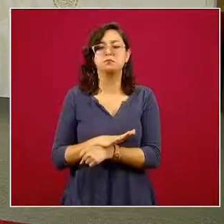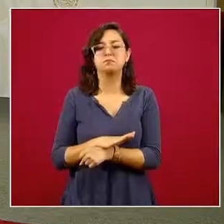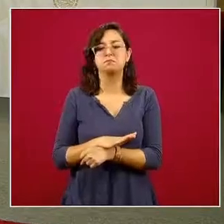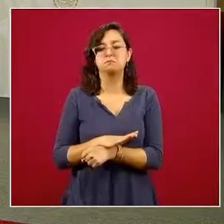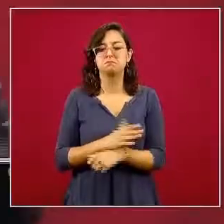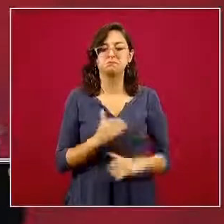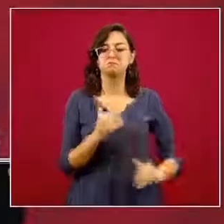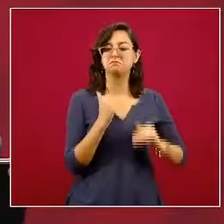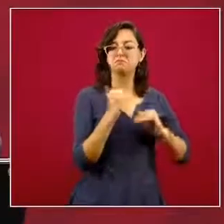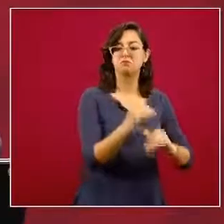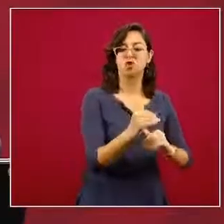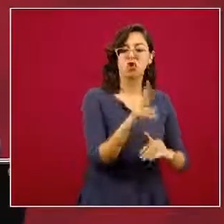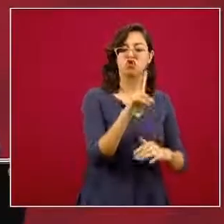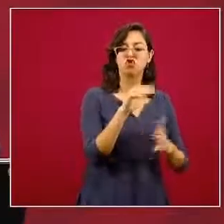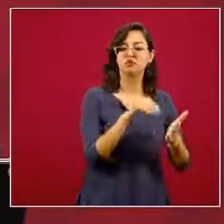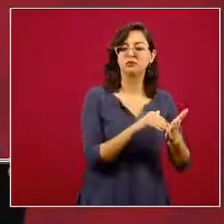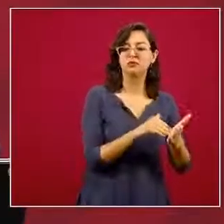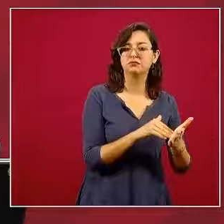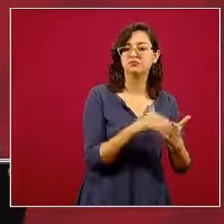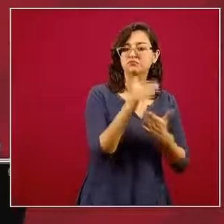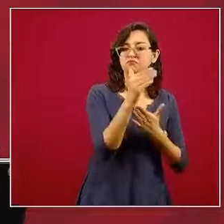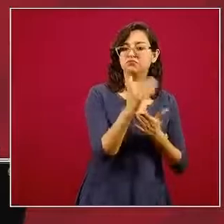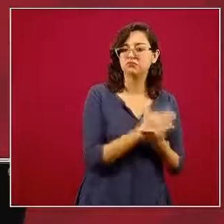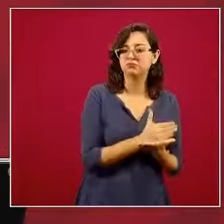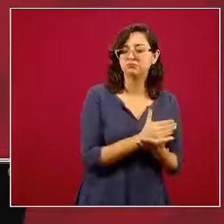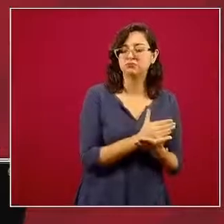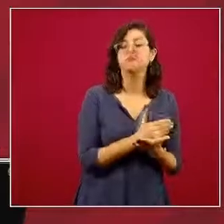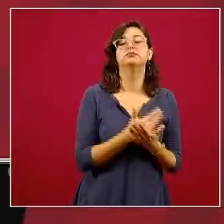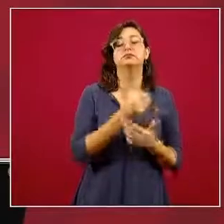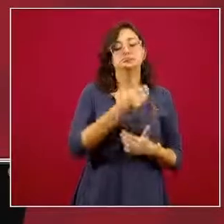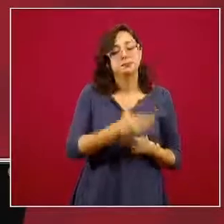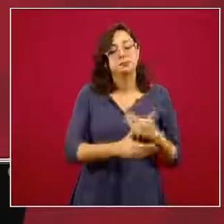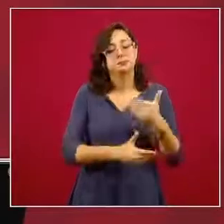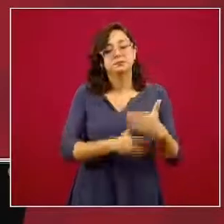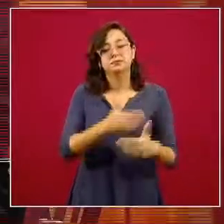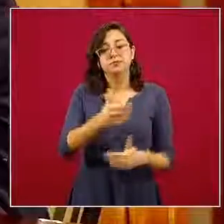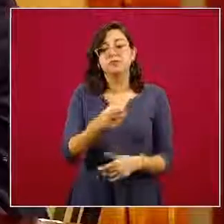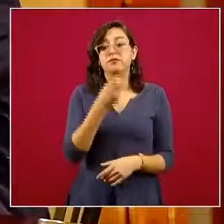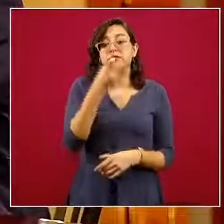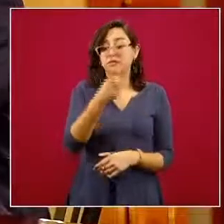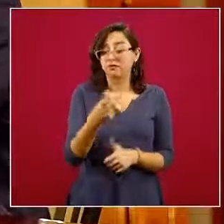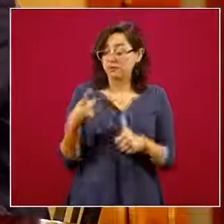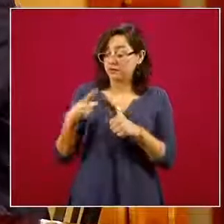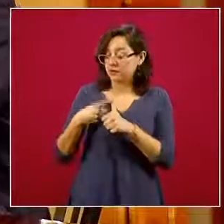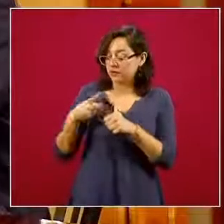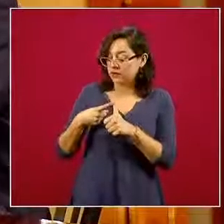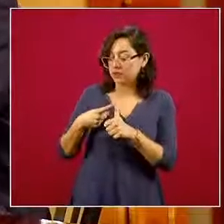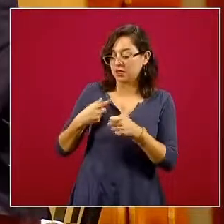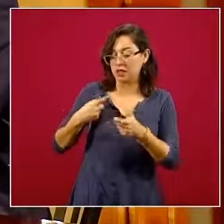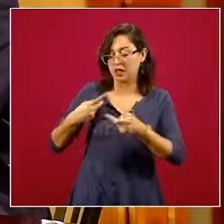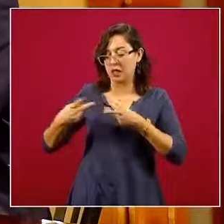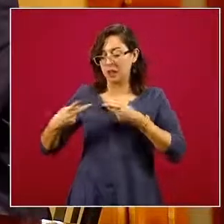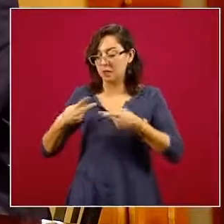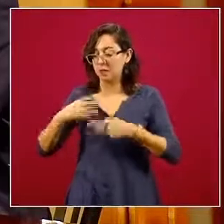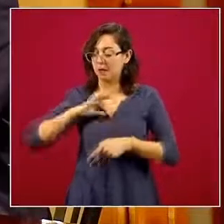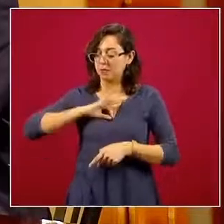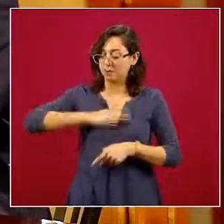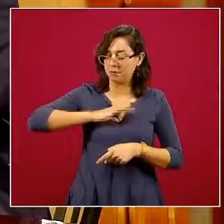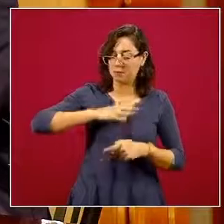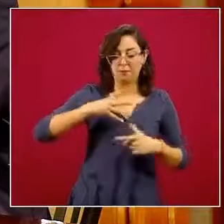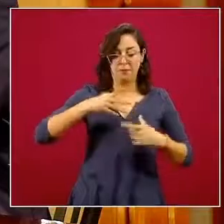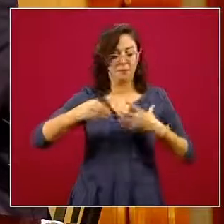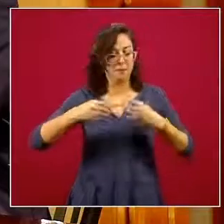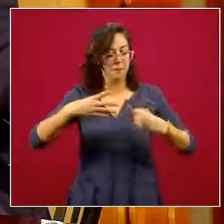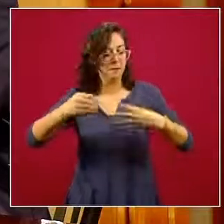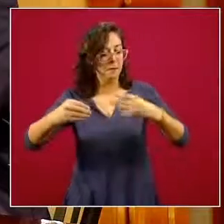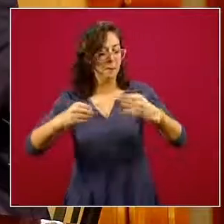2,000 aproximadamente. Entonces, esto es producto de lo primero, las medidas de mitigación comunitaria que